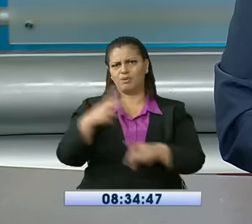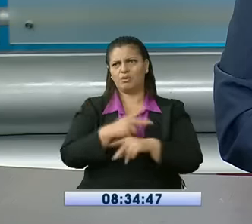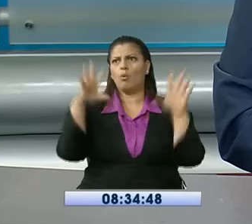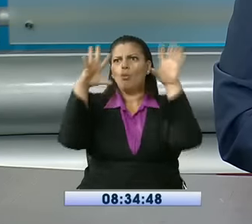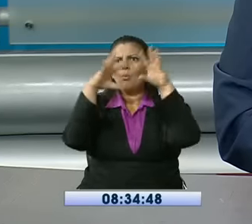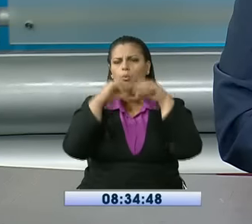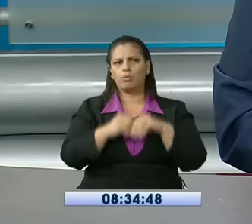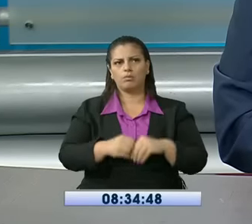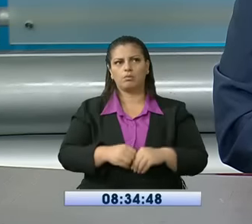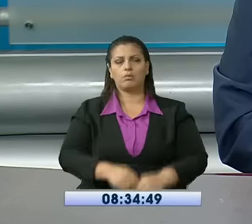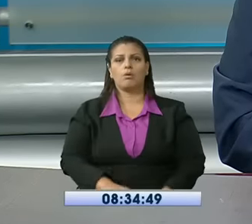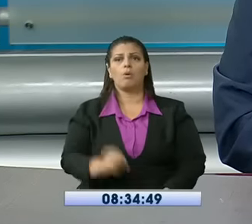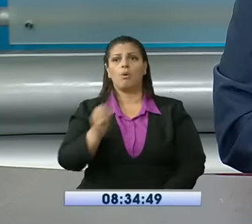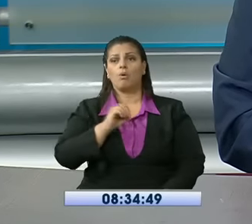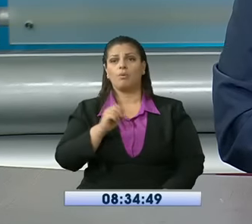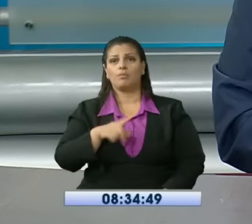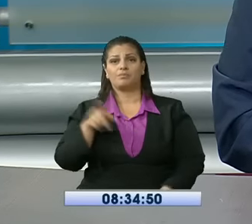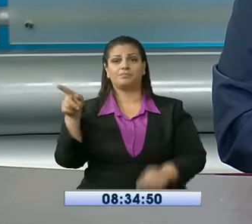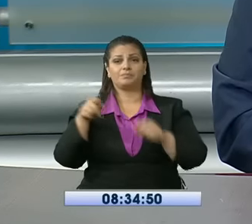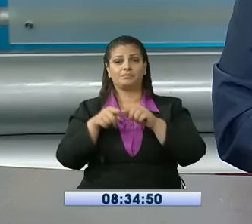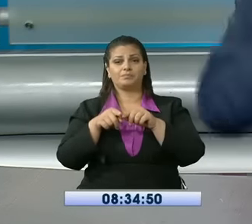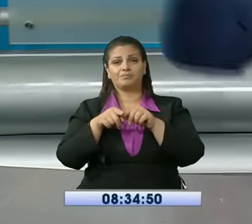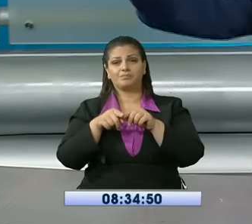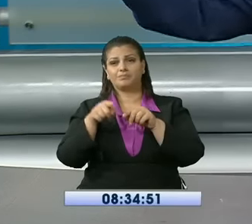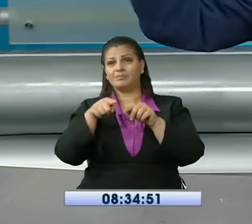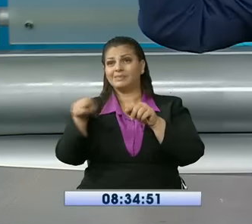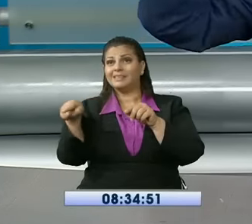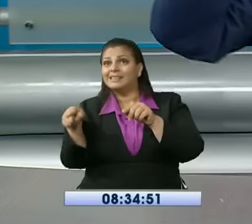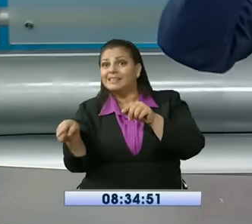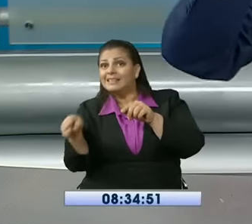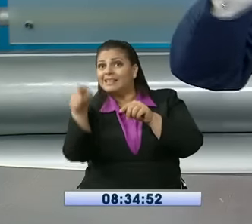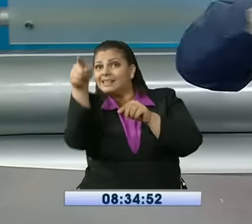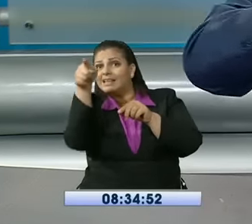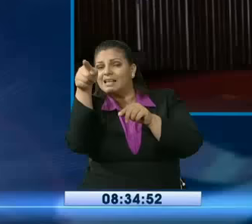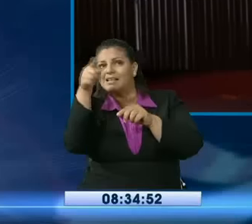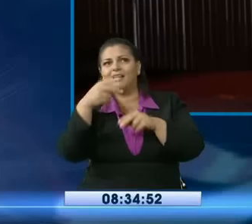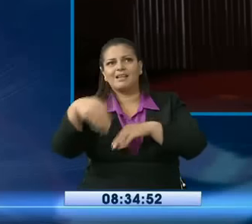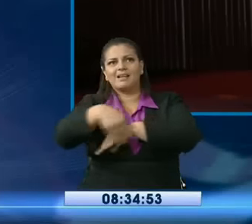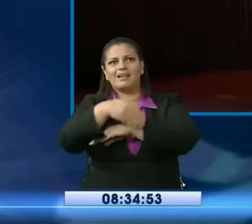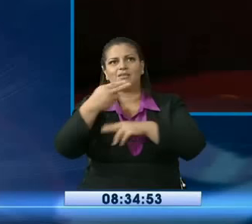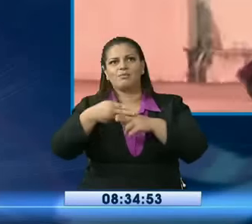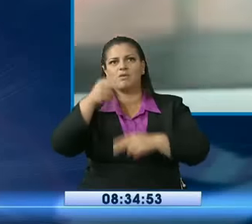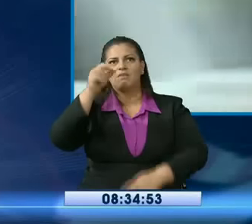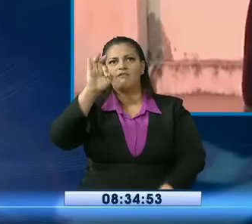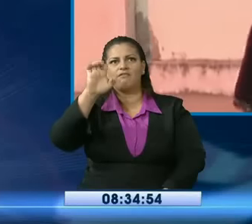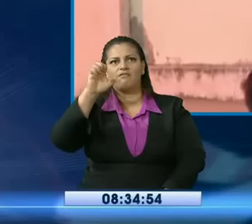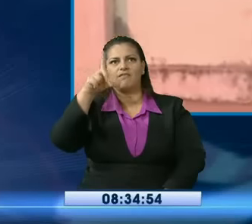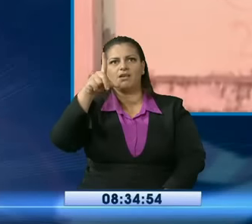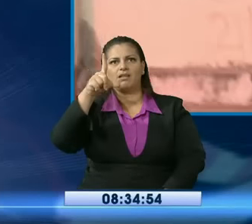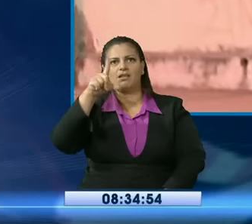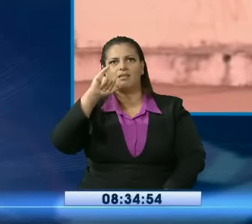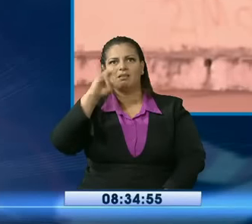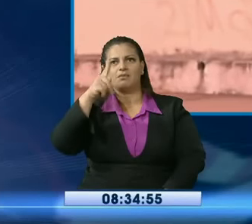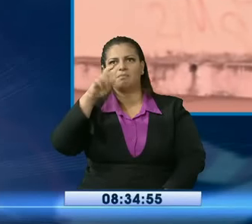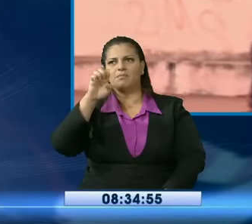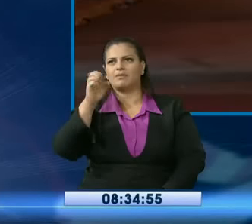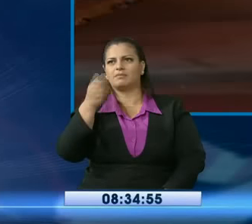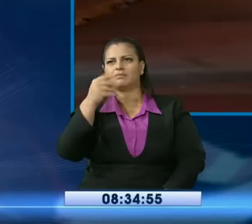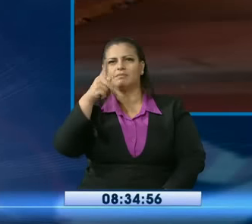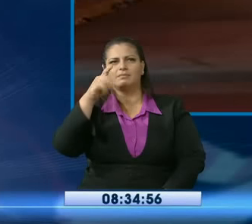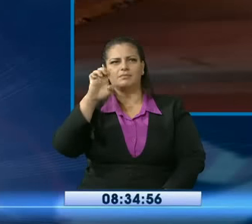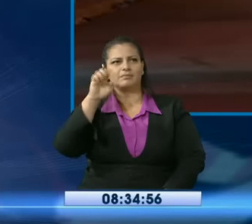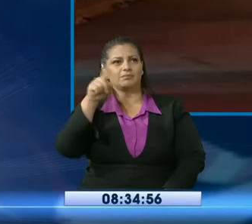se va hacia la Felipe Peso. Todo este sector están con unas calles espectaculares de hormigón armado, pero no se